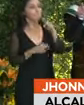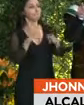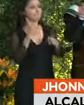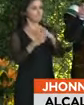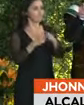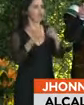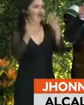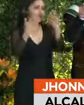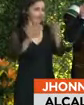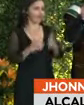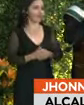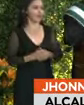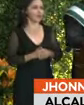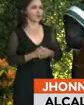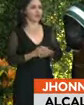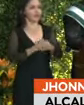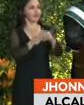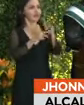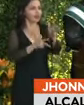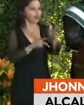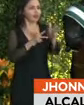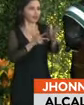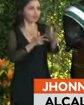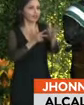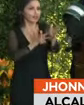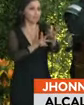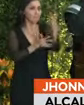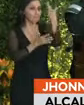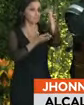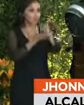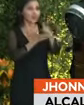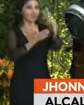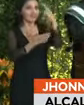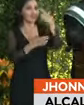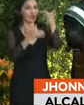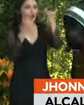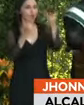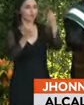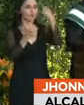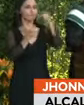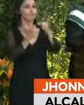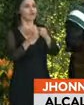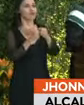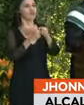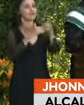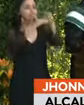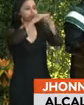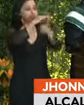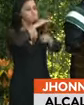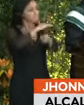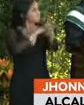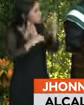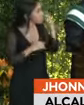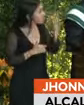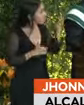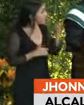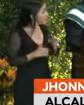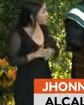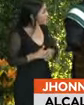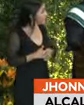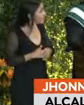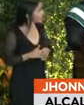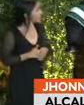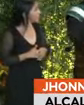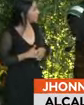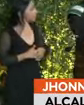problemas del caos vehicular. Y por eso es que se está haciendo el viaducto que ustedes ven. Se